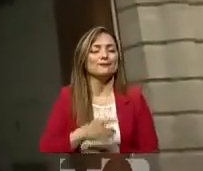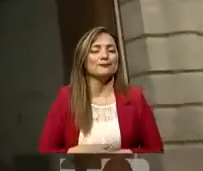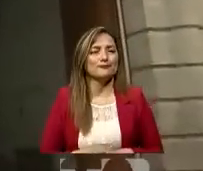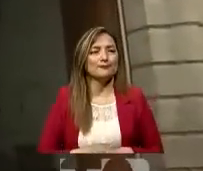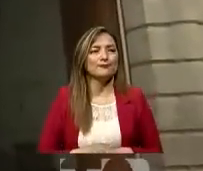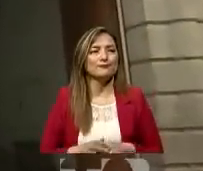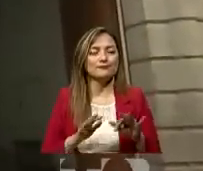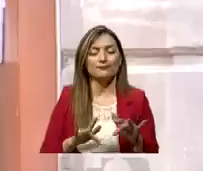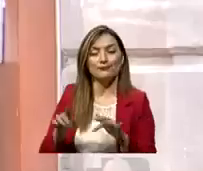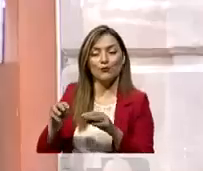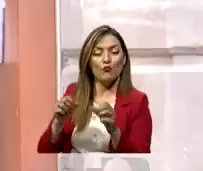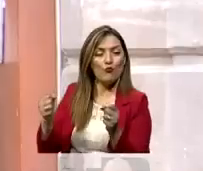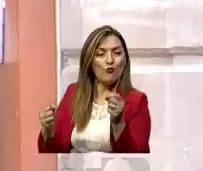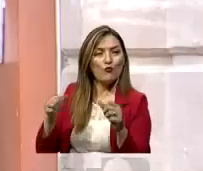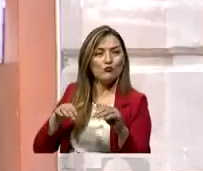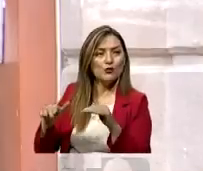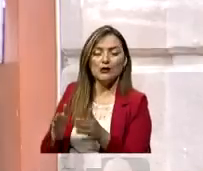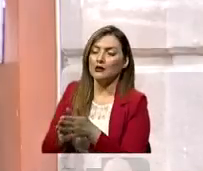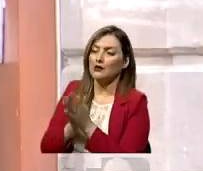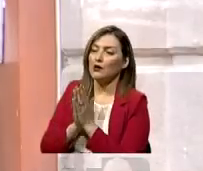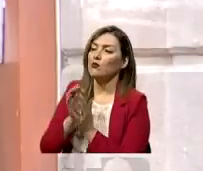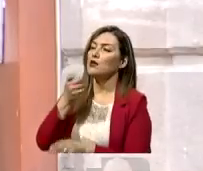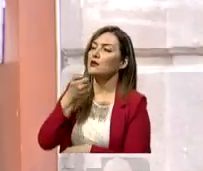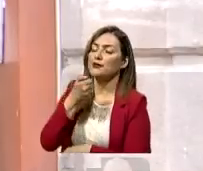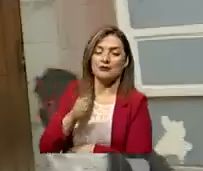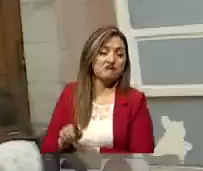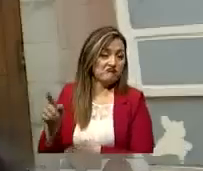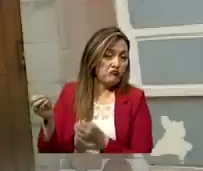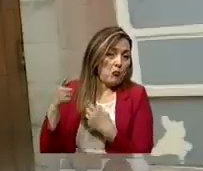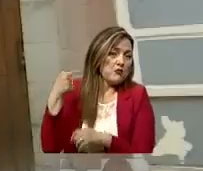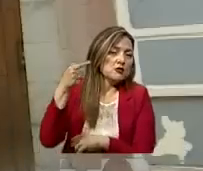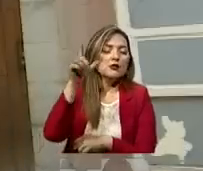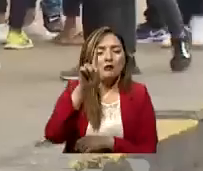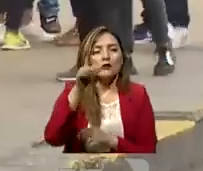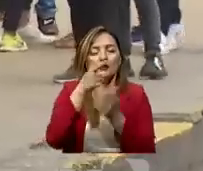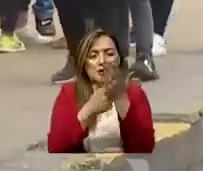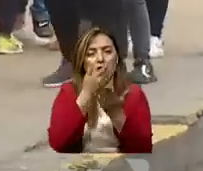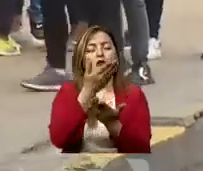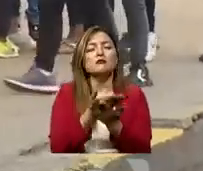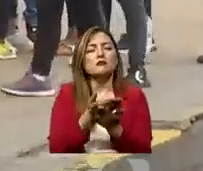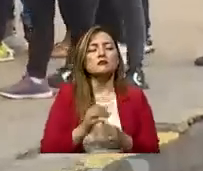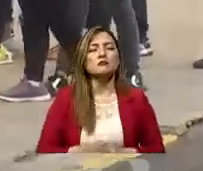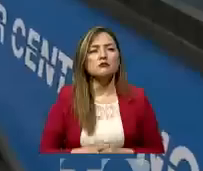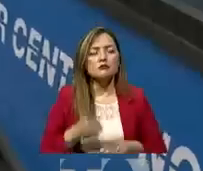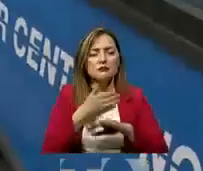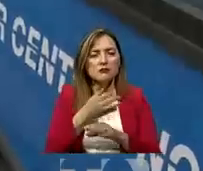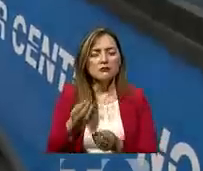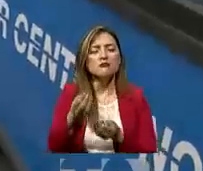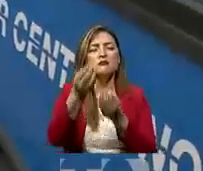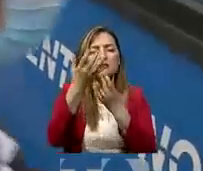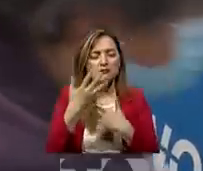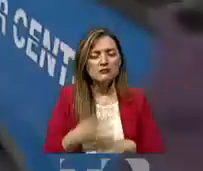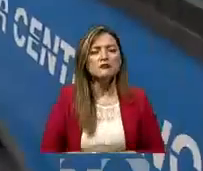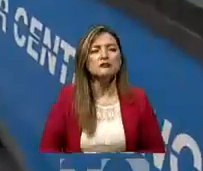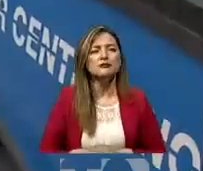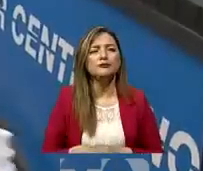entrevista con la Secretaría de Movilidad. Sin embargo, nos informaron que el próximo lunes analizarán la propuesta en firme y posteriormente se pronunciarán